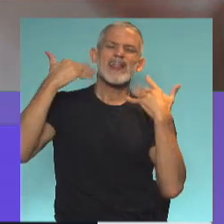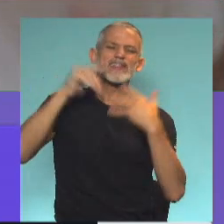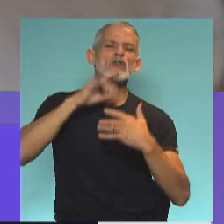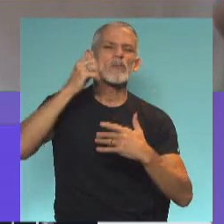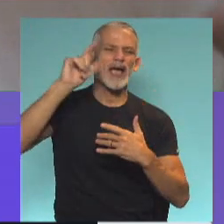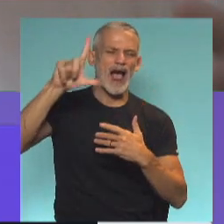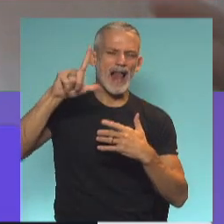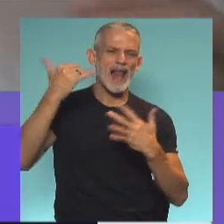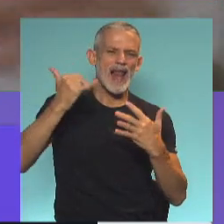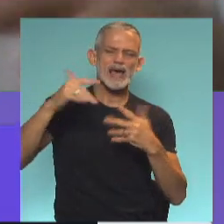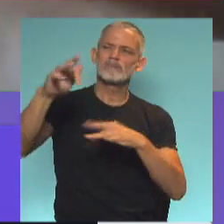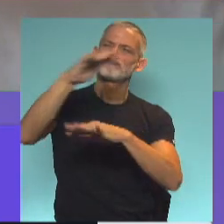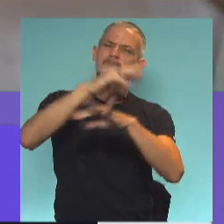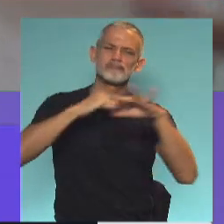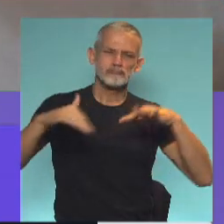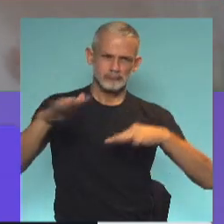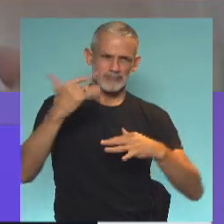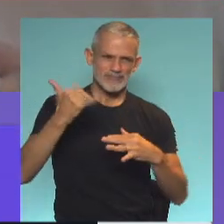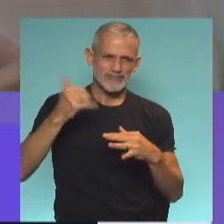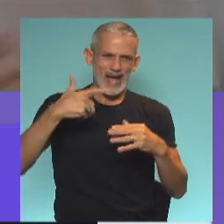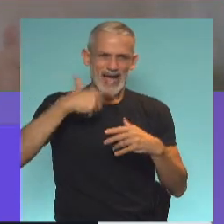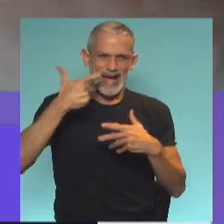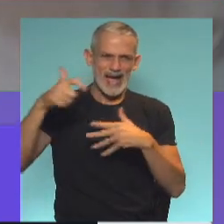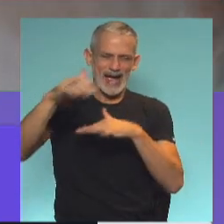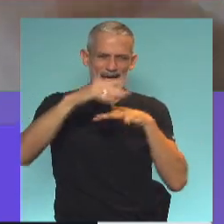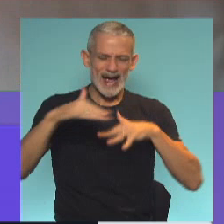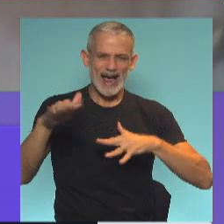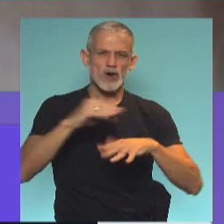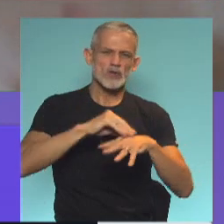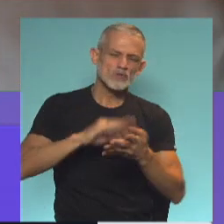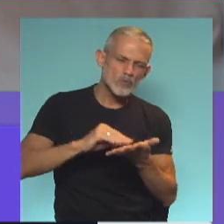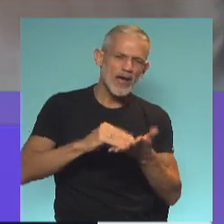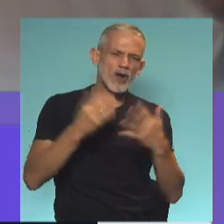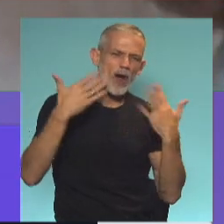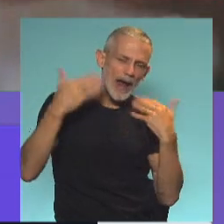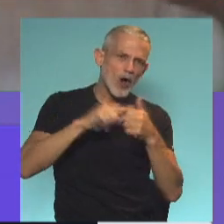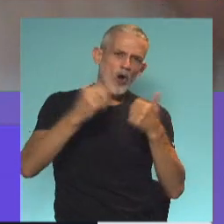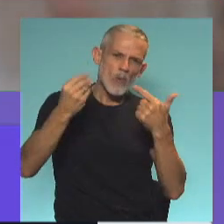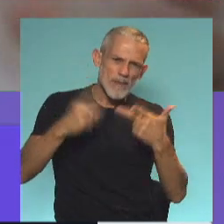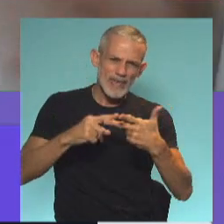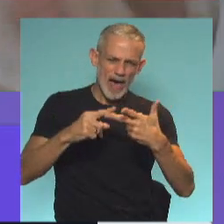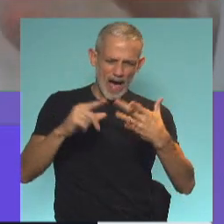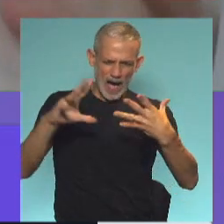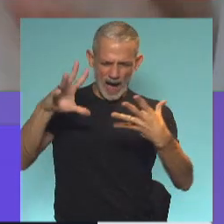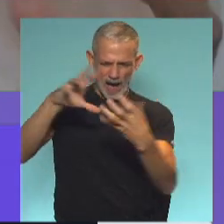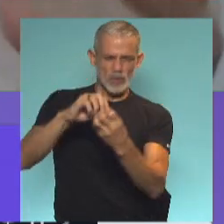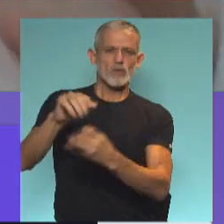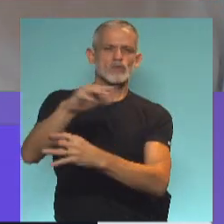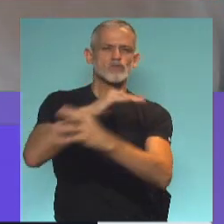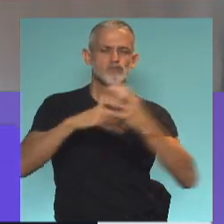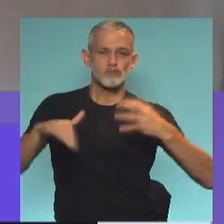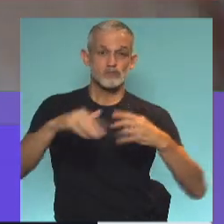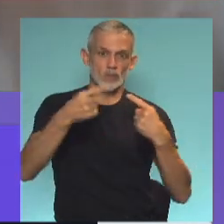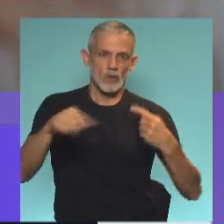mucho residuo orgánico en la superficie de los suelos, calor, humedad, todo eso con mucho residuo